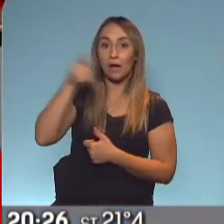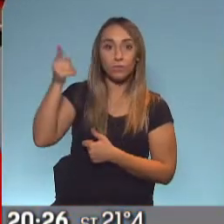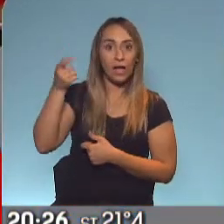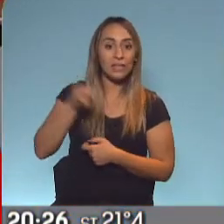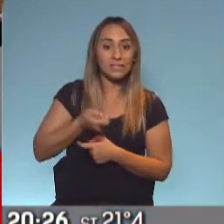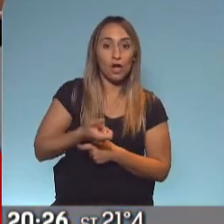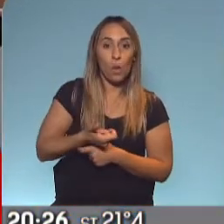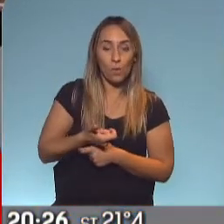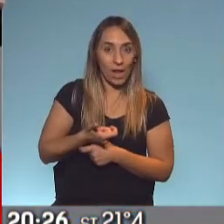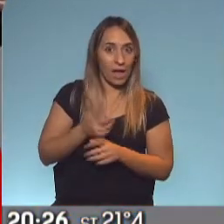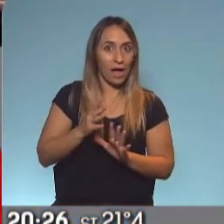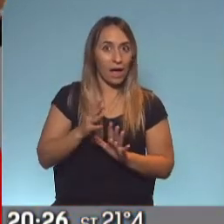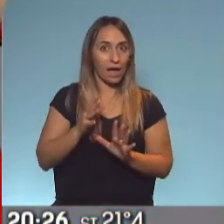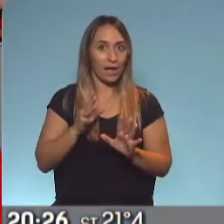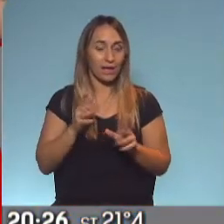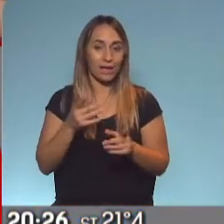persona